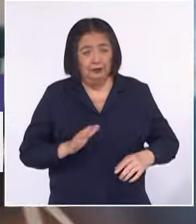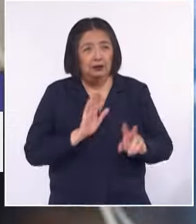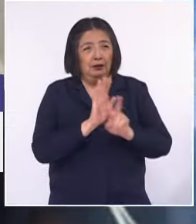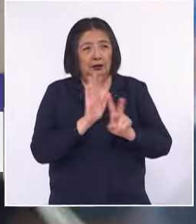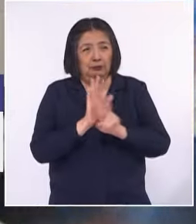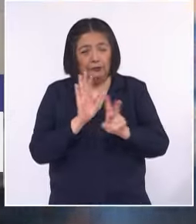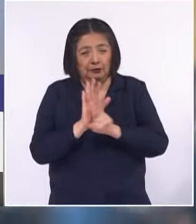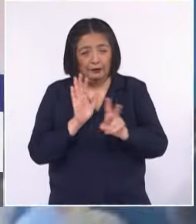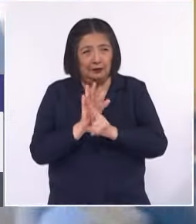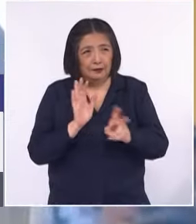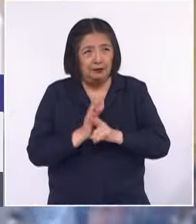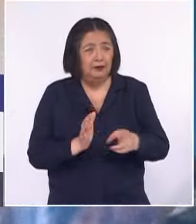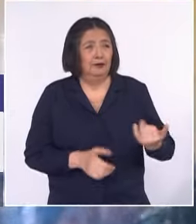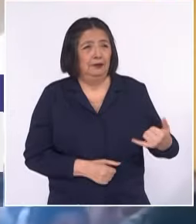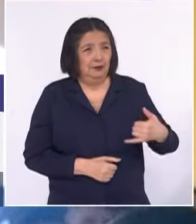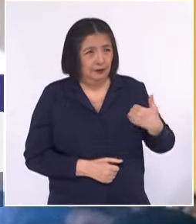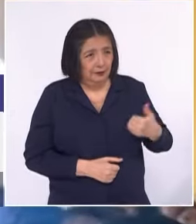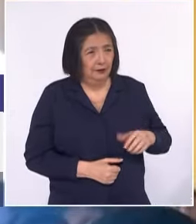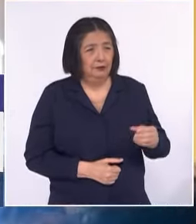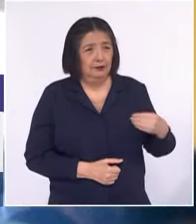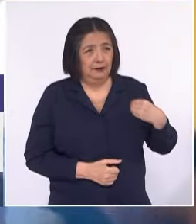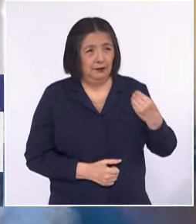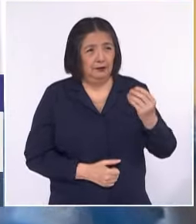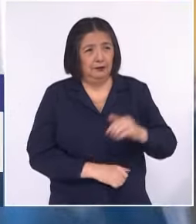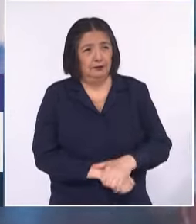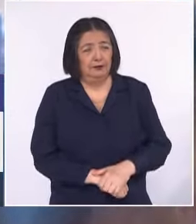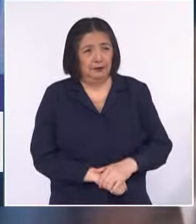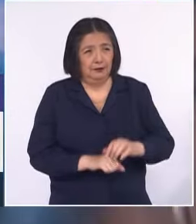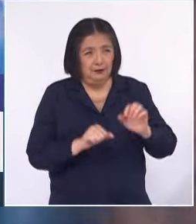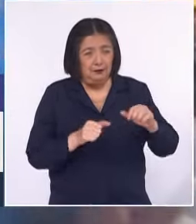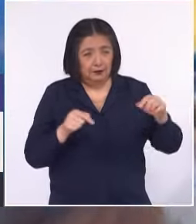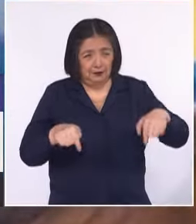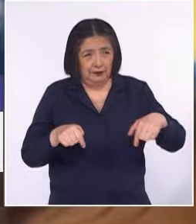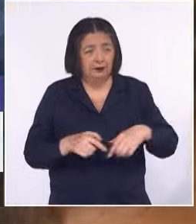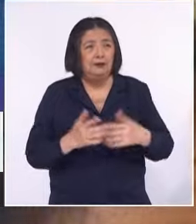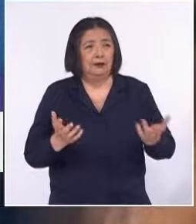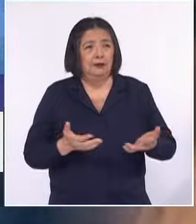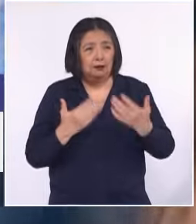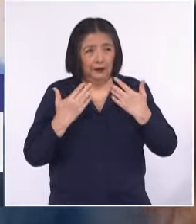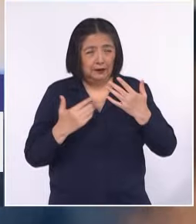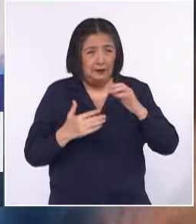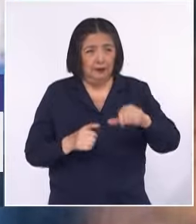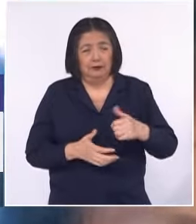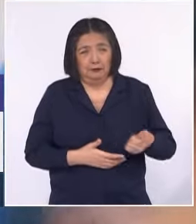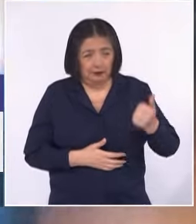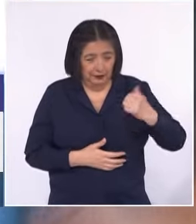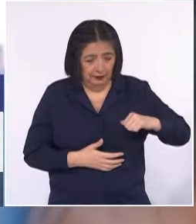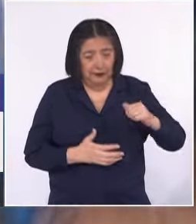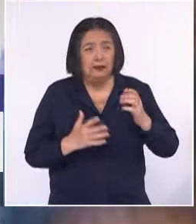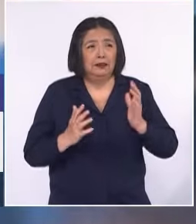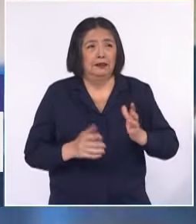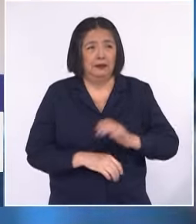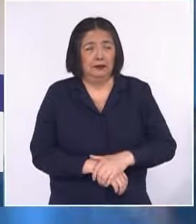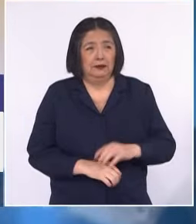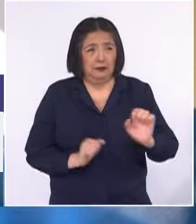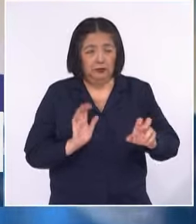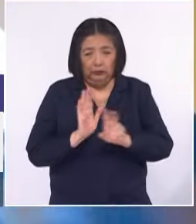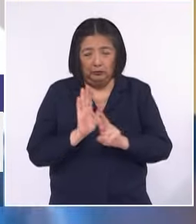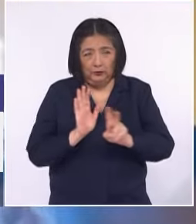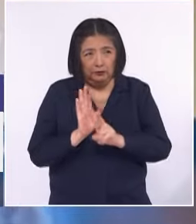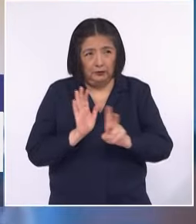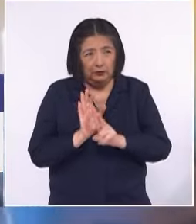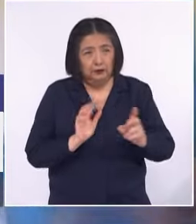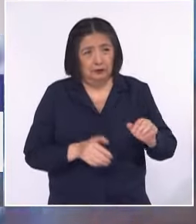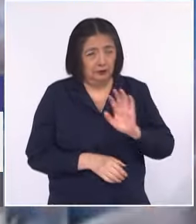de adolescentes y niñas que hay acá en Caballococha, gracias a la gestión del alcalde Julio K. Hay un voluntariado